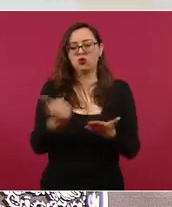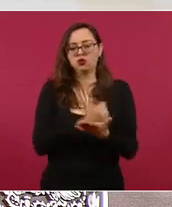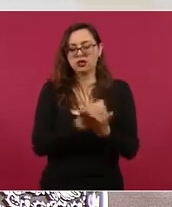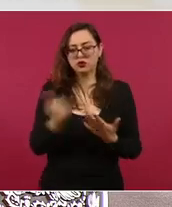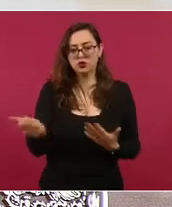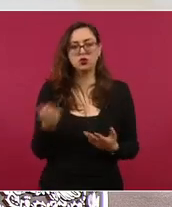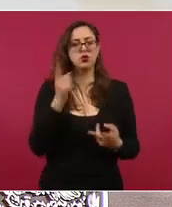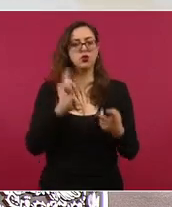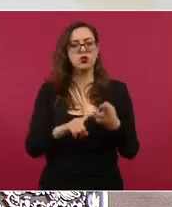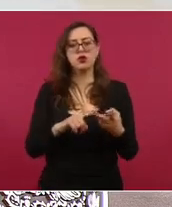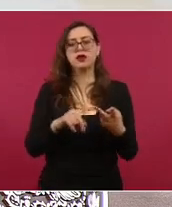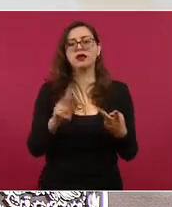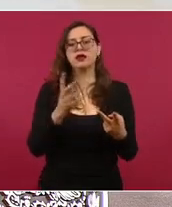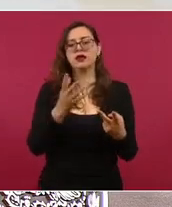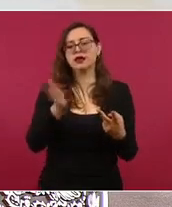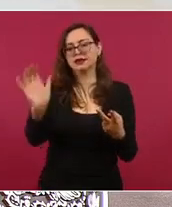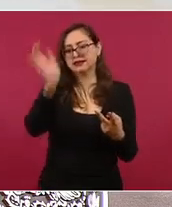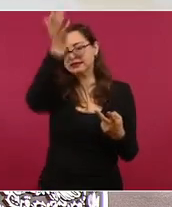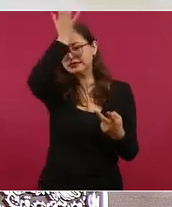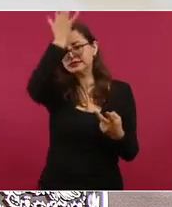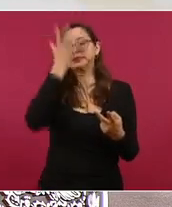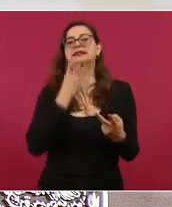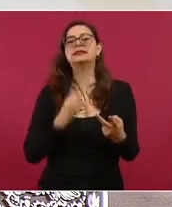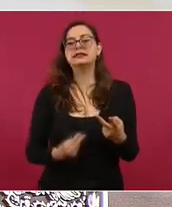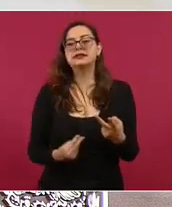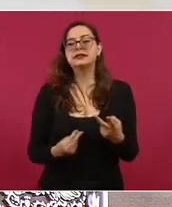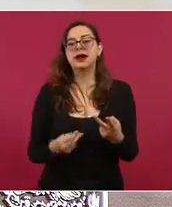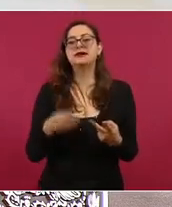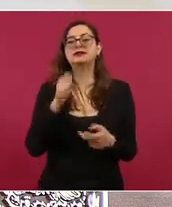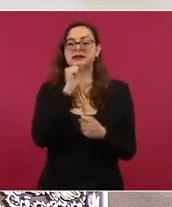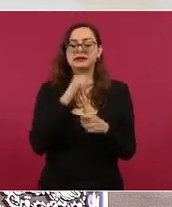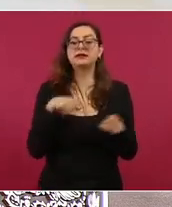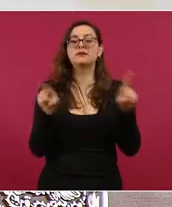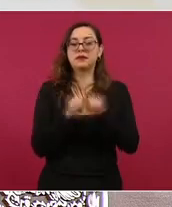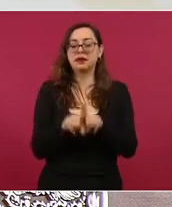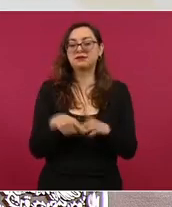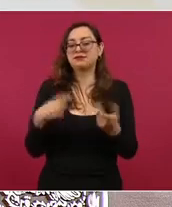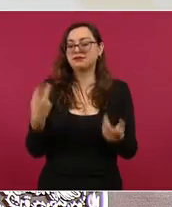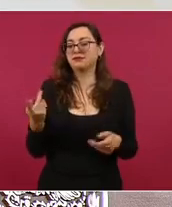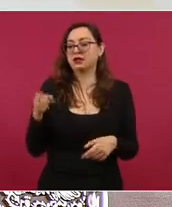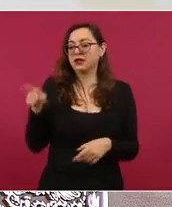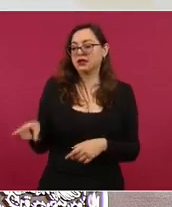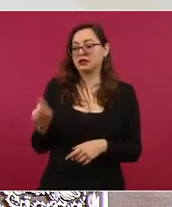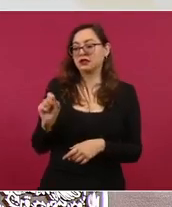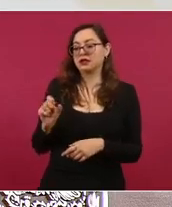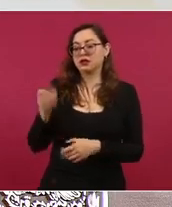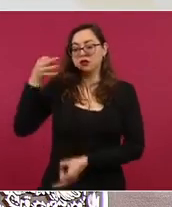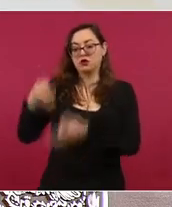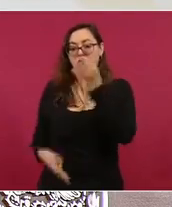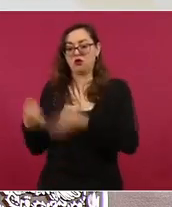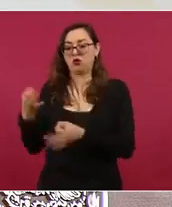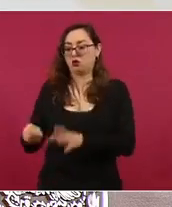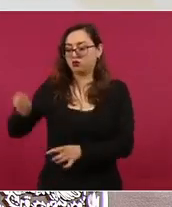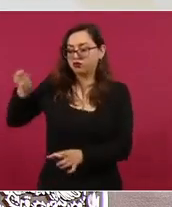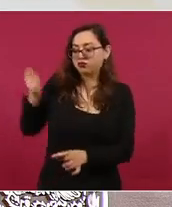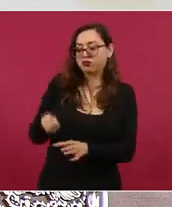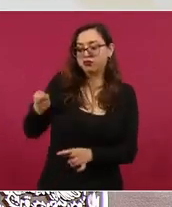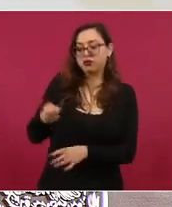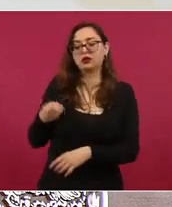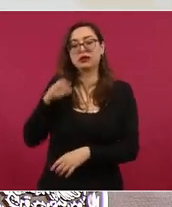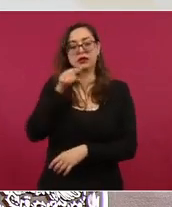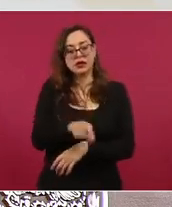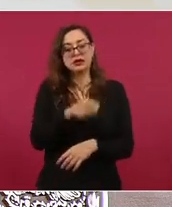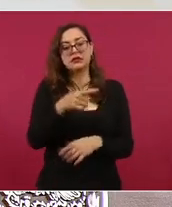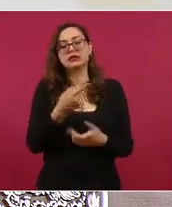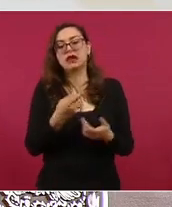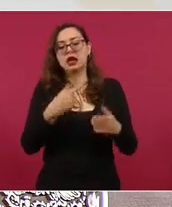hay una sentencia que se tiene que ejecutar en la corte para regresarle el equipo a una